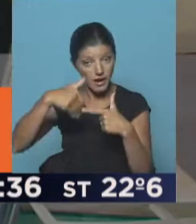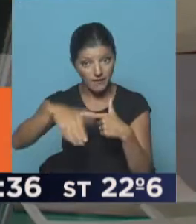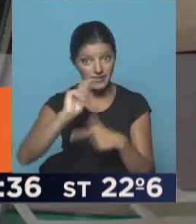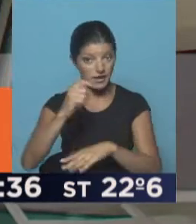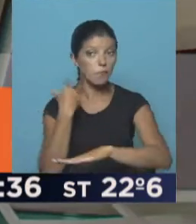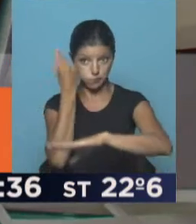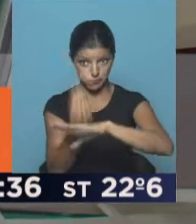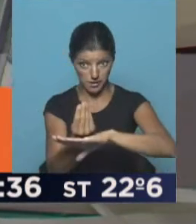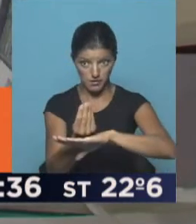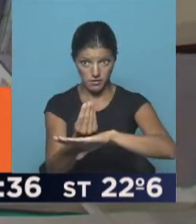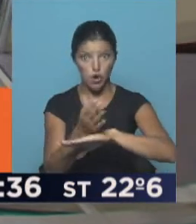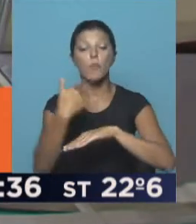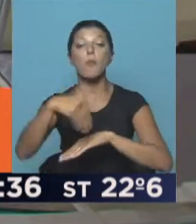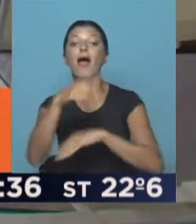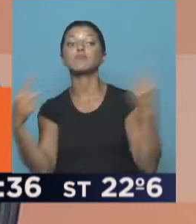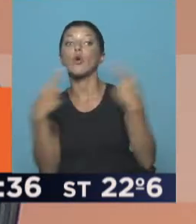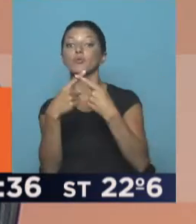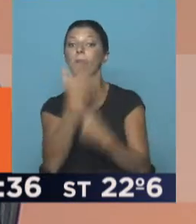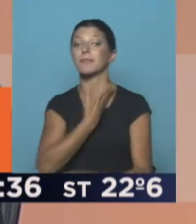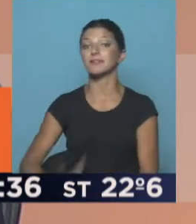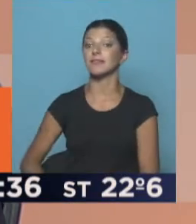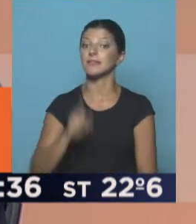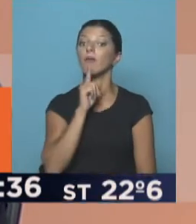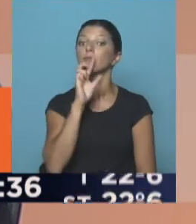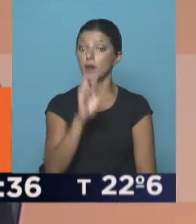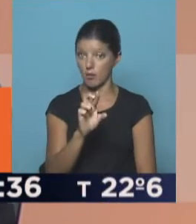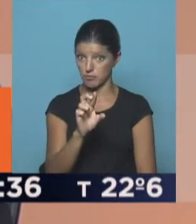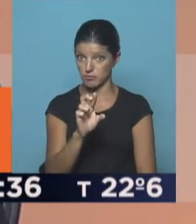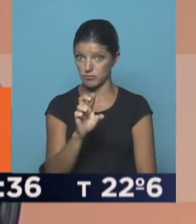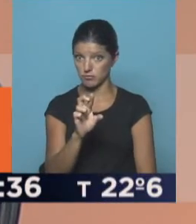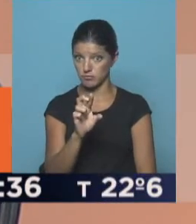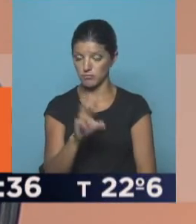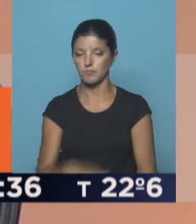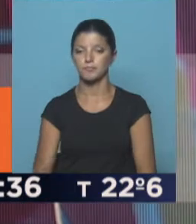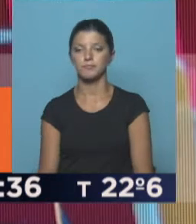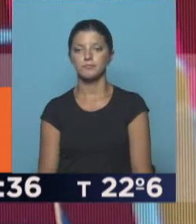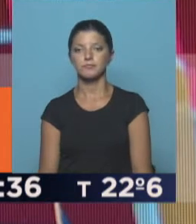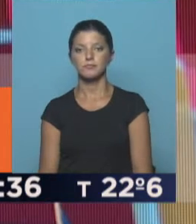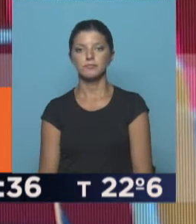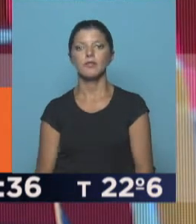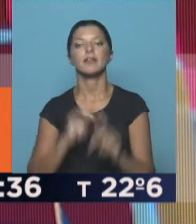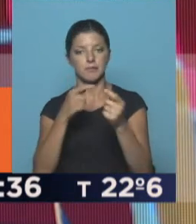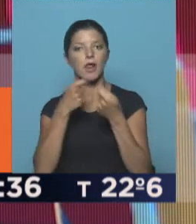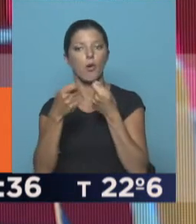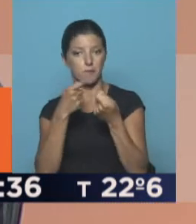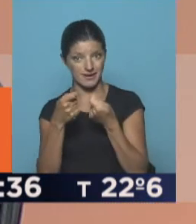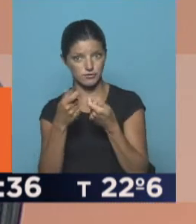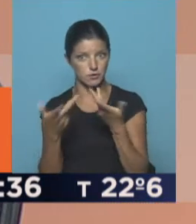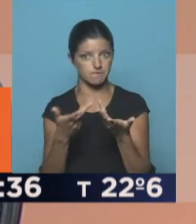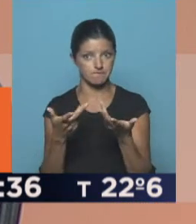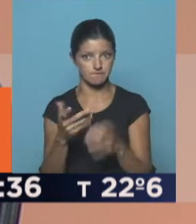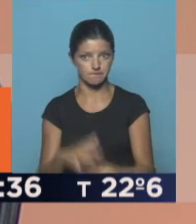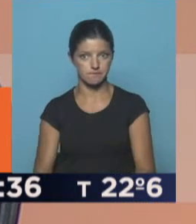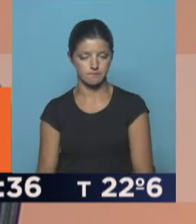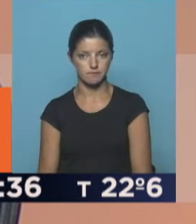quien gobierne, la era Trump, que también tiene frentes en lo internacional, que tiene frentes en lo comercial. Digamos,